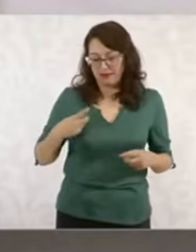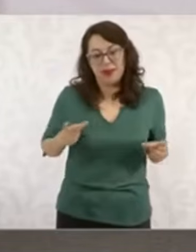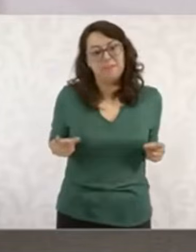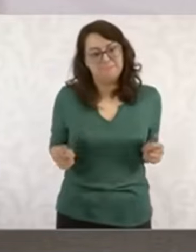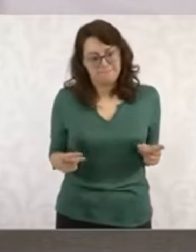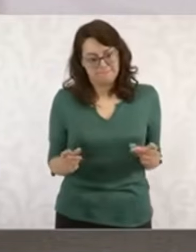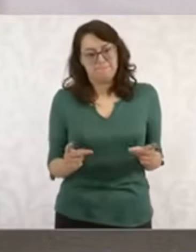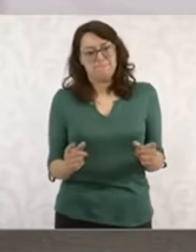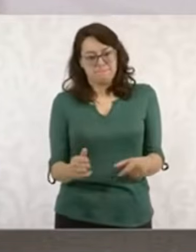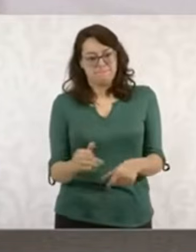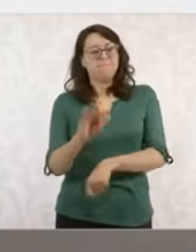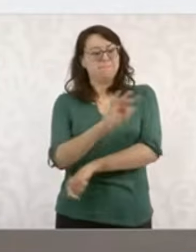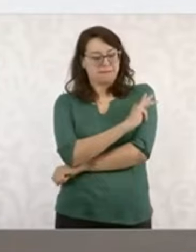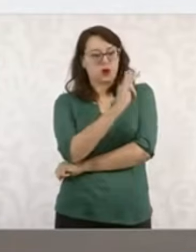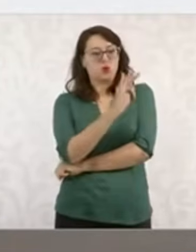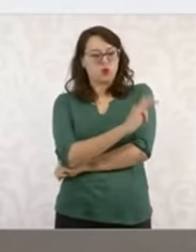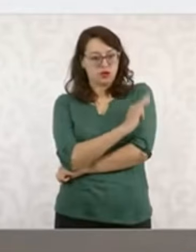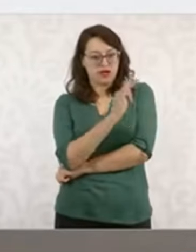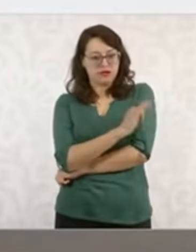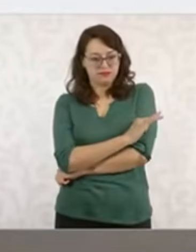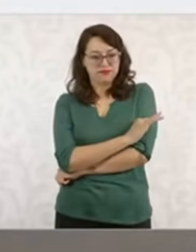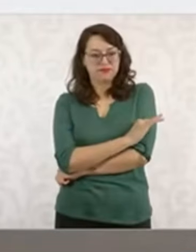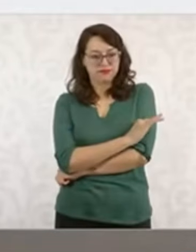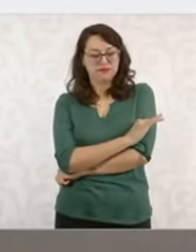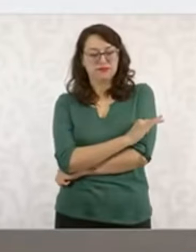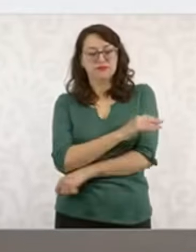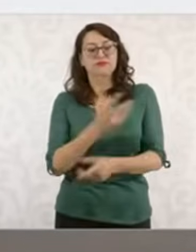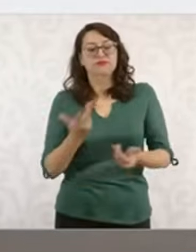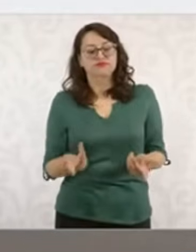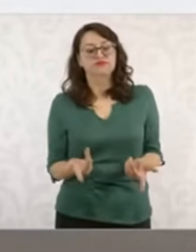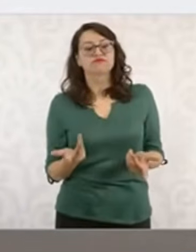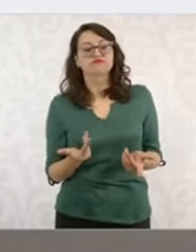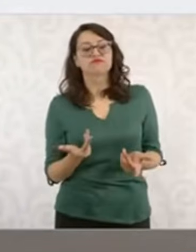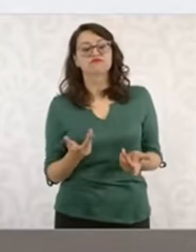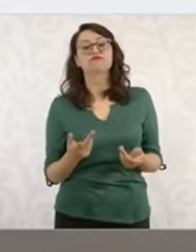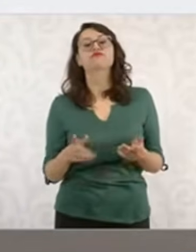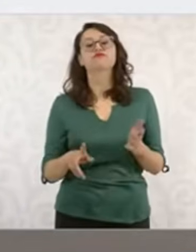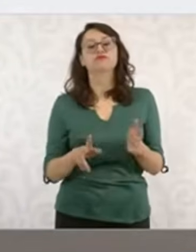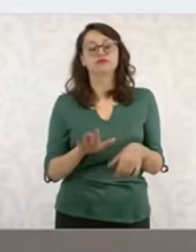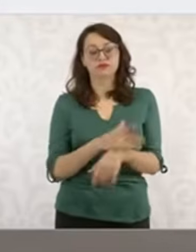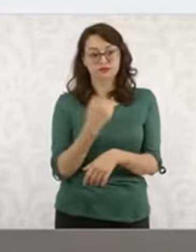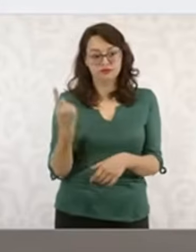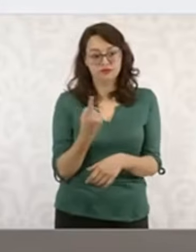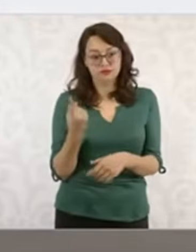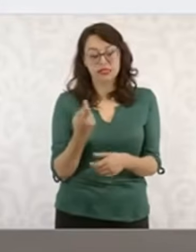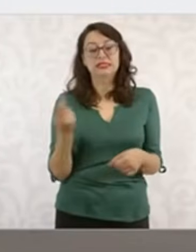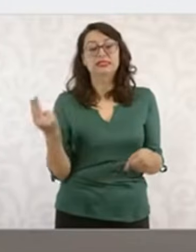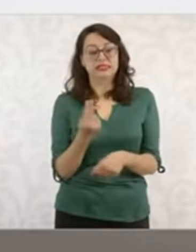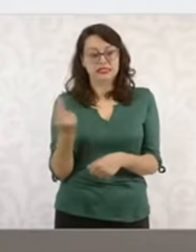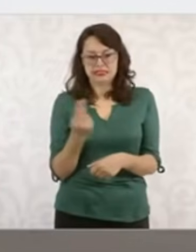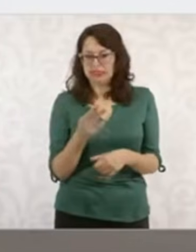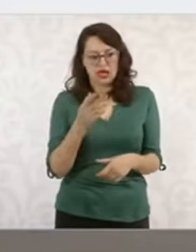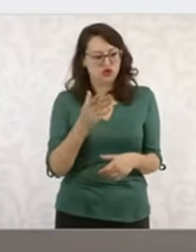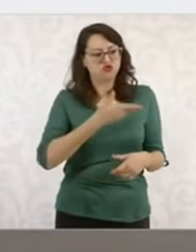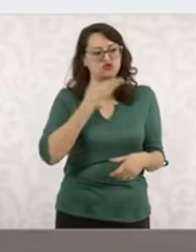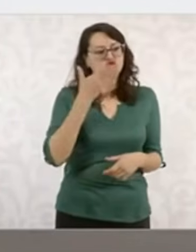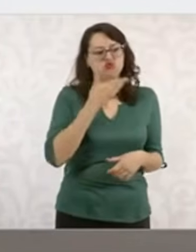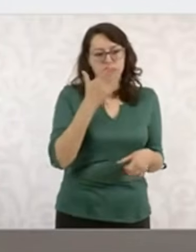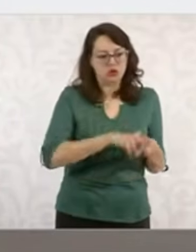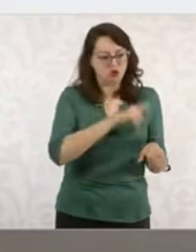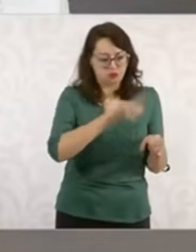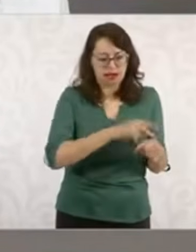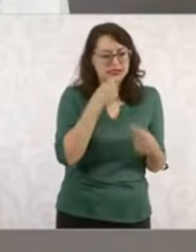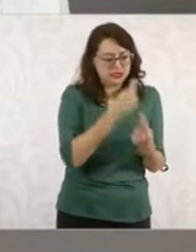ahora es el que se está buscando vacunar masivamente, obviamente continuando con el esquema regular. Y